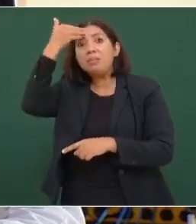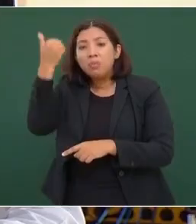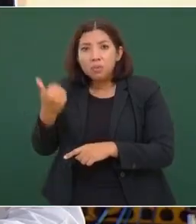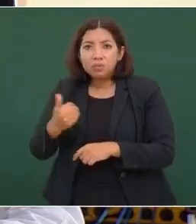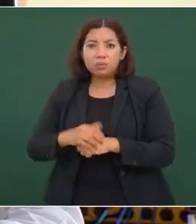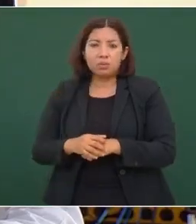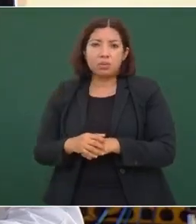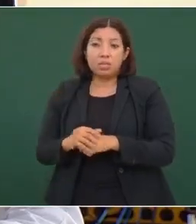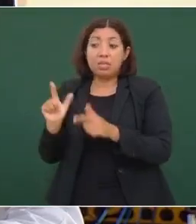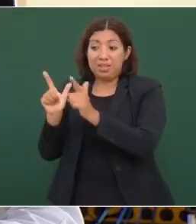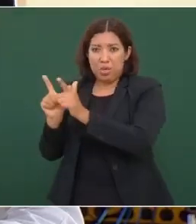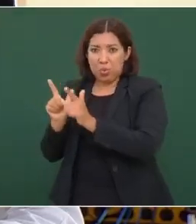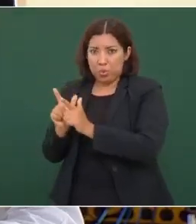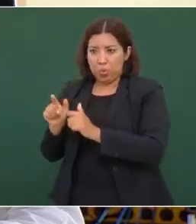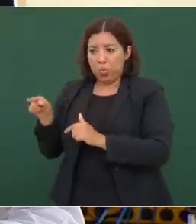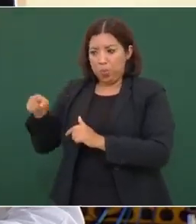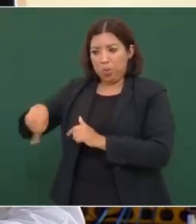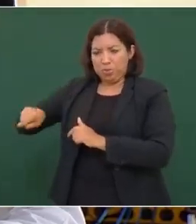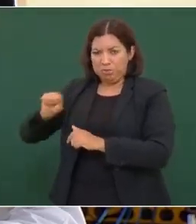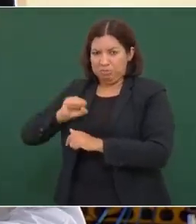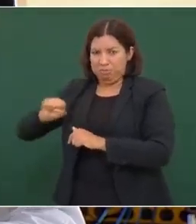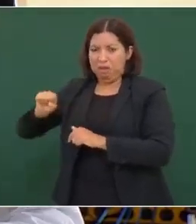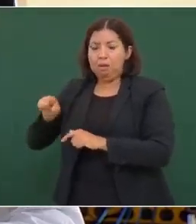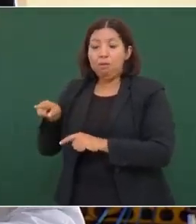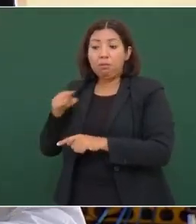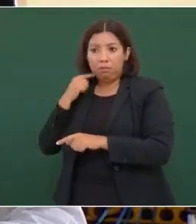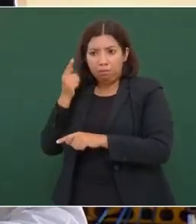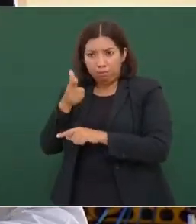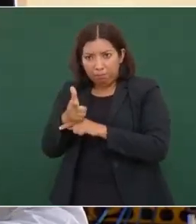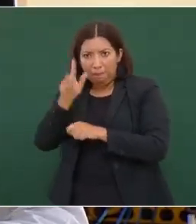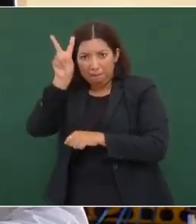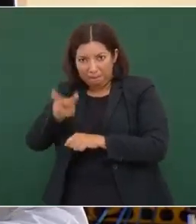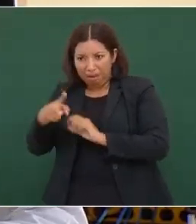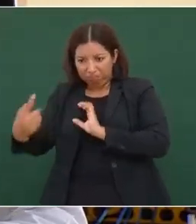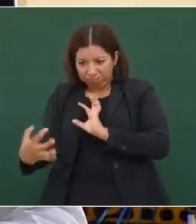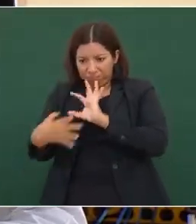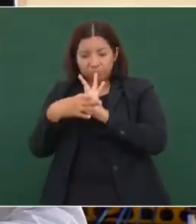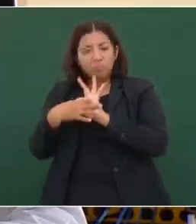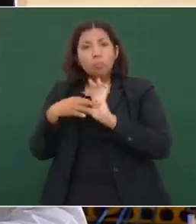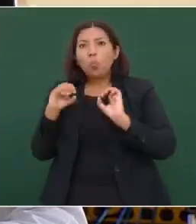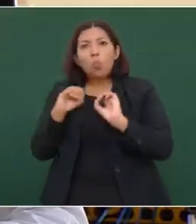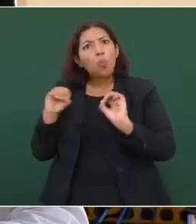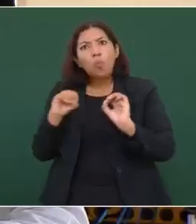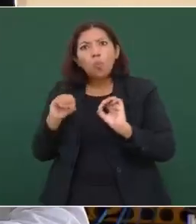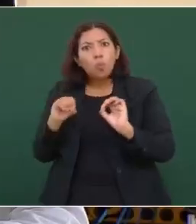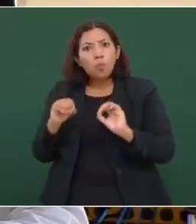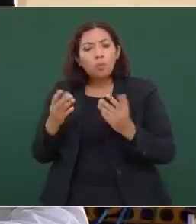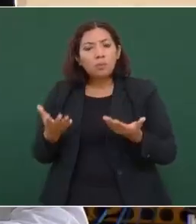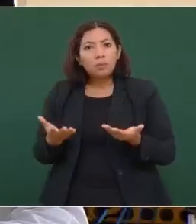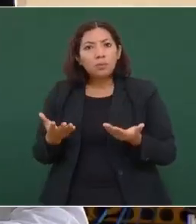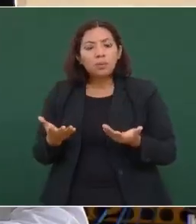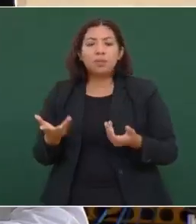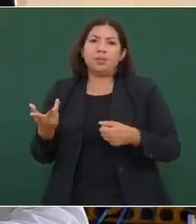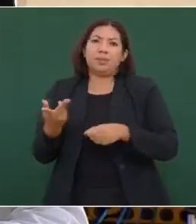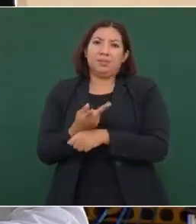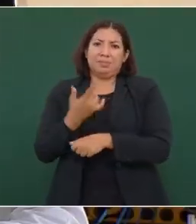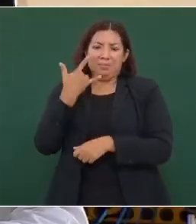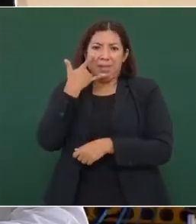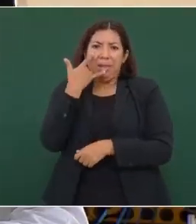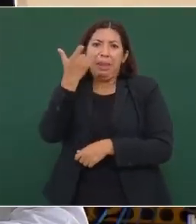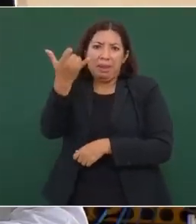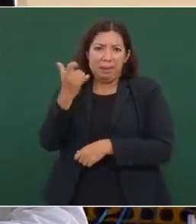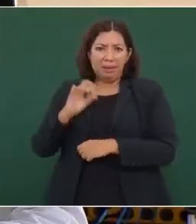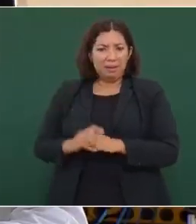no lo reconocieron y pues hasta el líder de la supuesta banda esa ya salieron todos de la cárcel y pues él